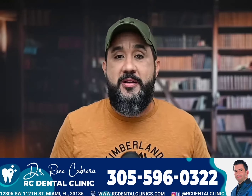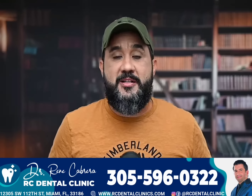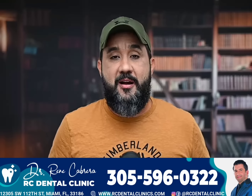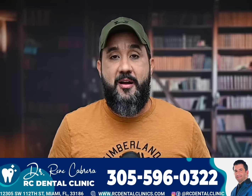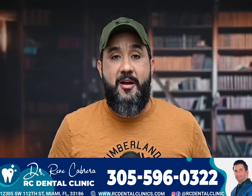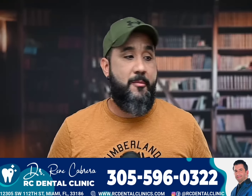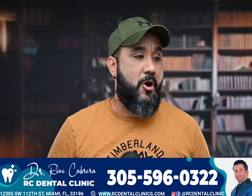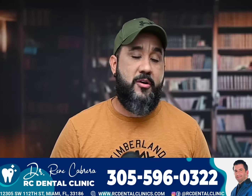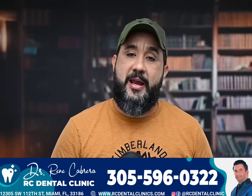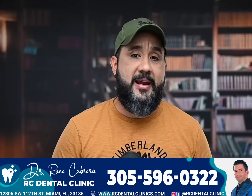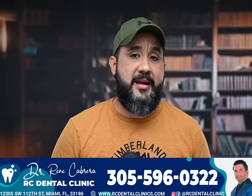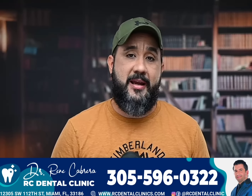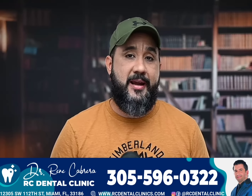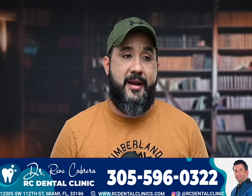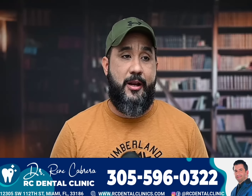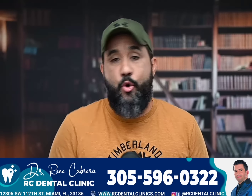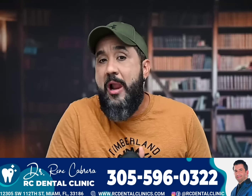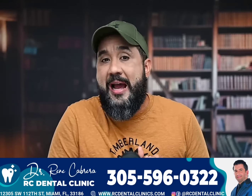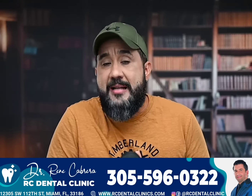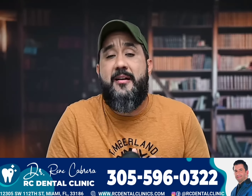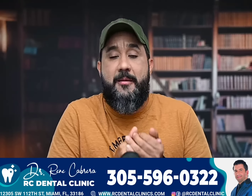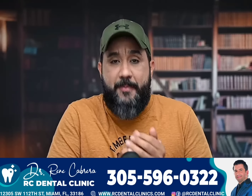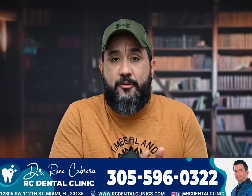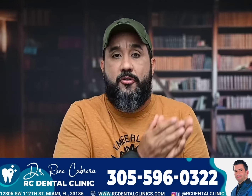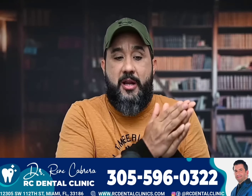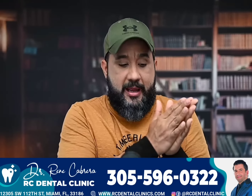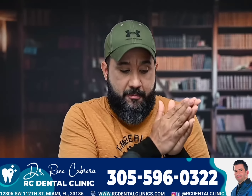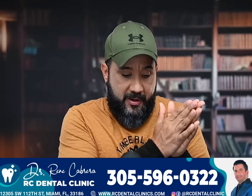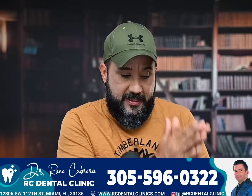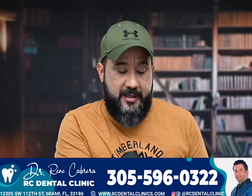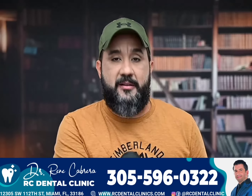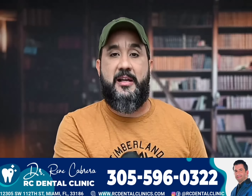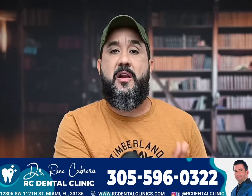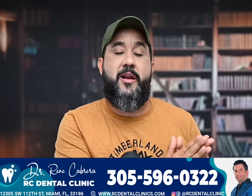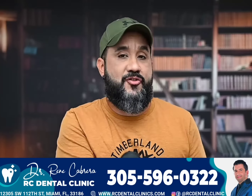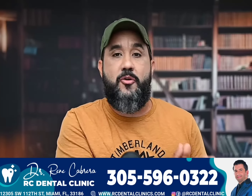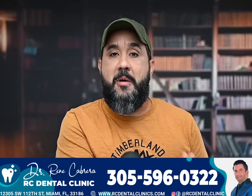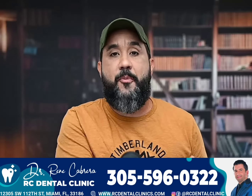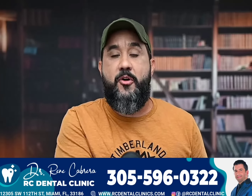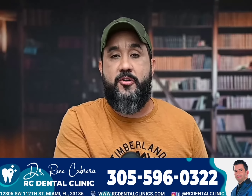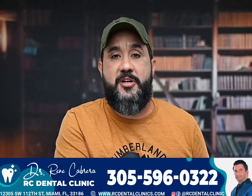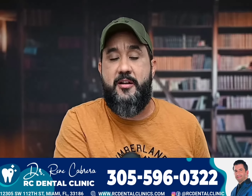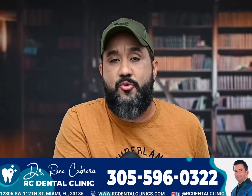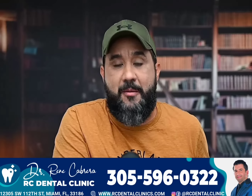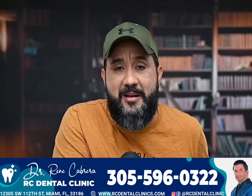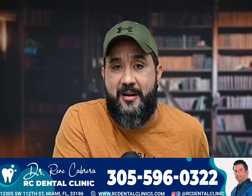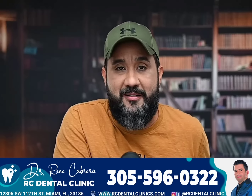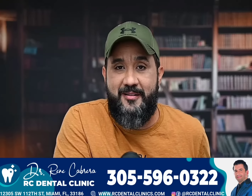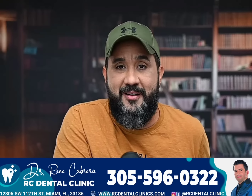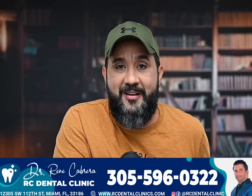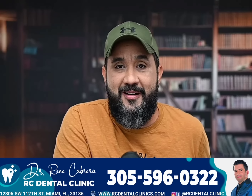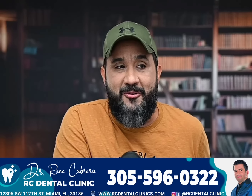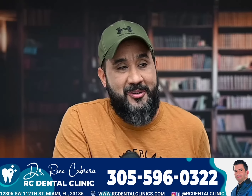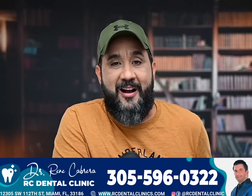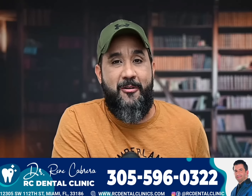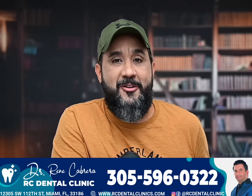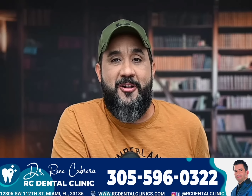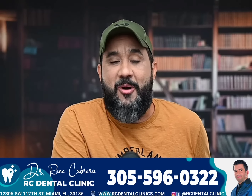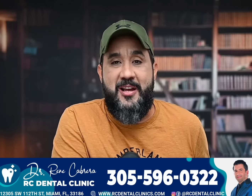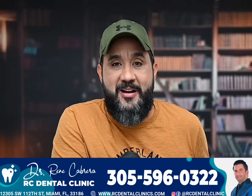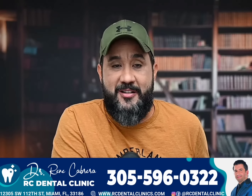influencia porque Lula es repito el presidente de la nación más poderosa de Sudamérica no